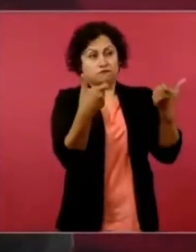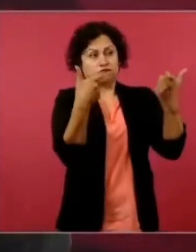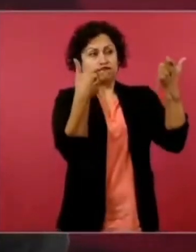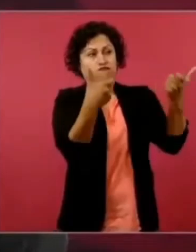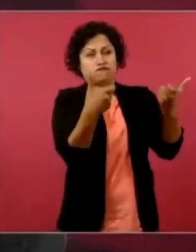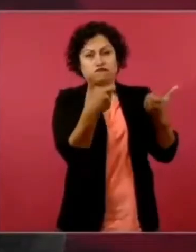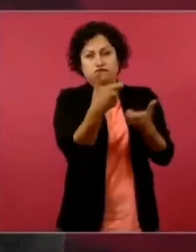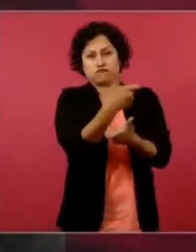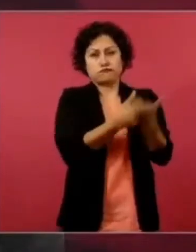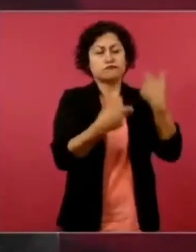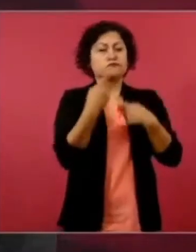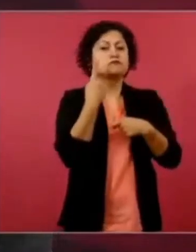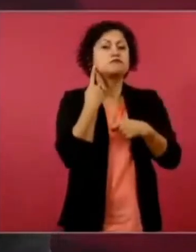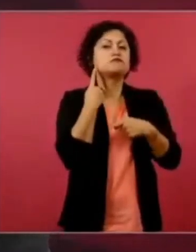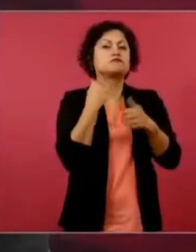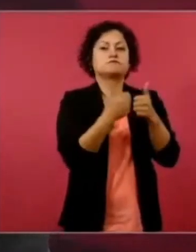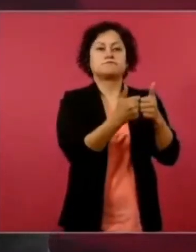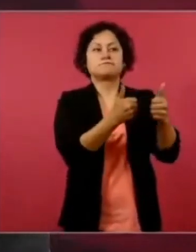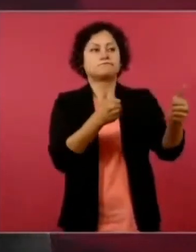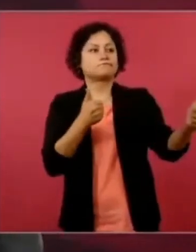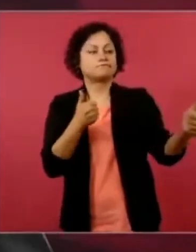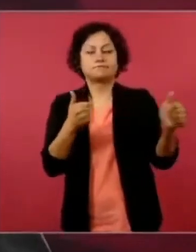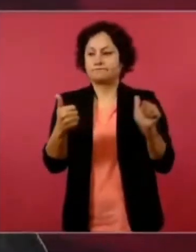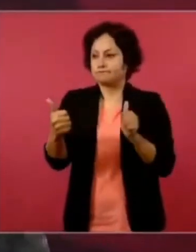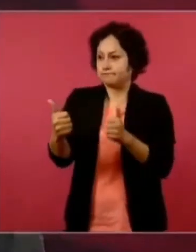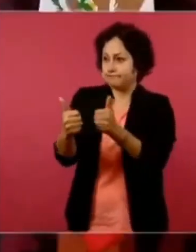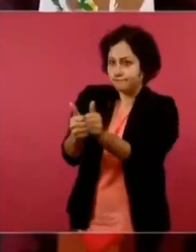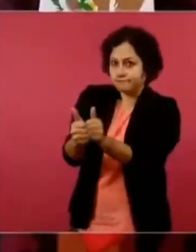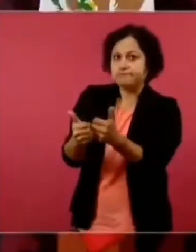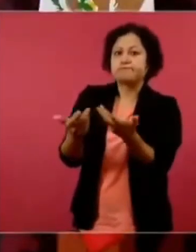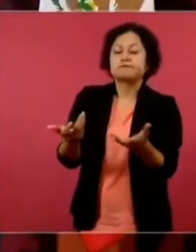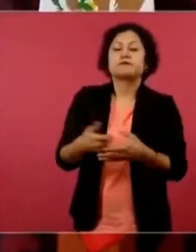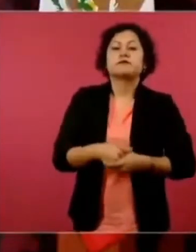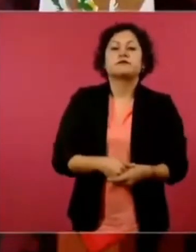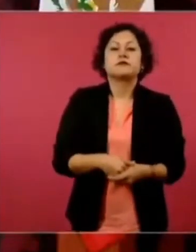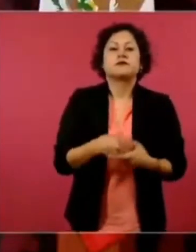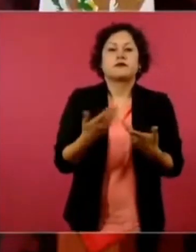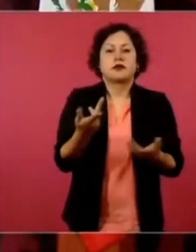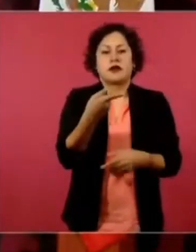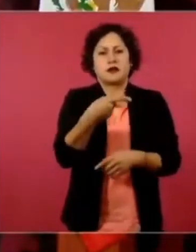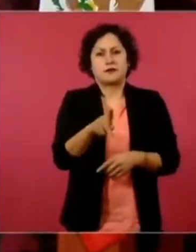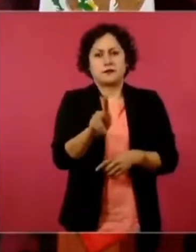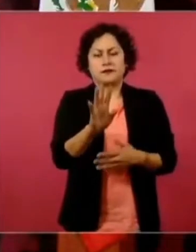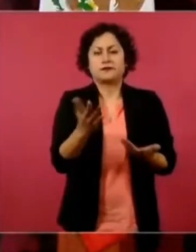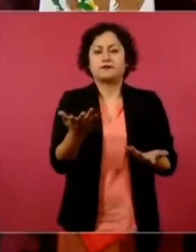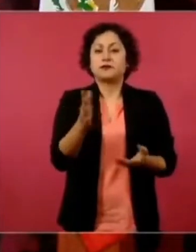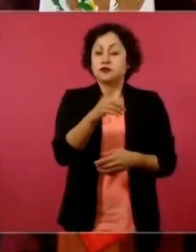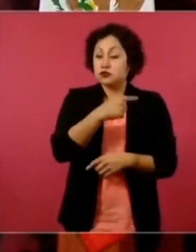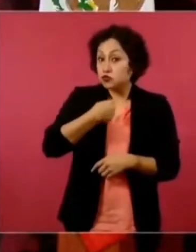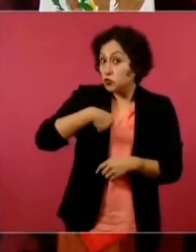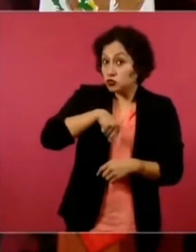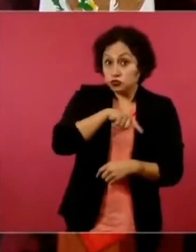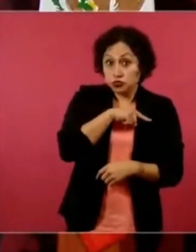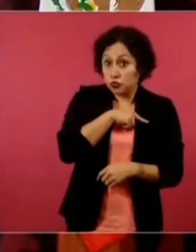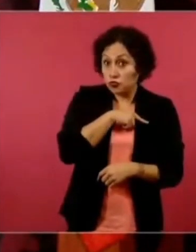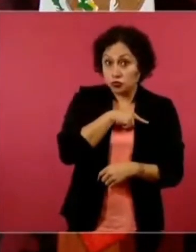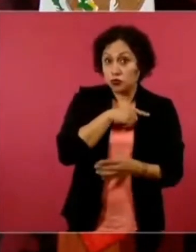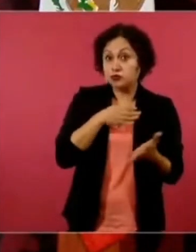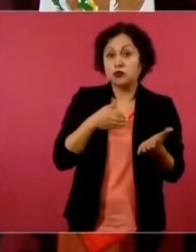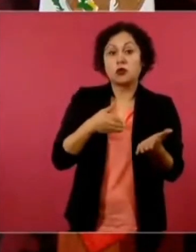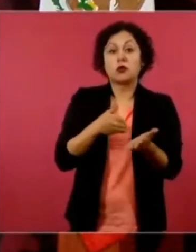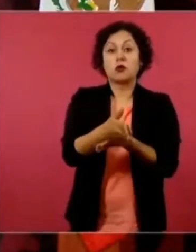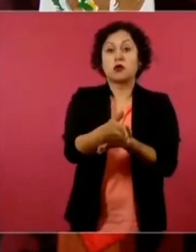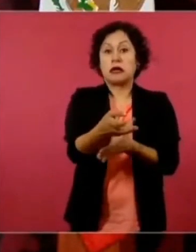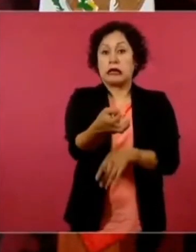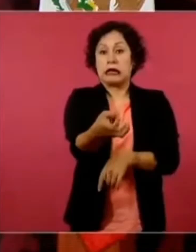político. Presidente, pero sí que ese es el buen periodismo. Pero entonces, que respeten a los críticos. Nosotros, a los nosotros no nos críticos. Metemos en eso.